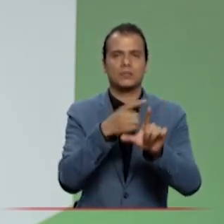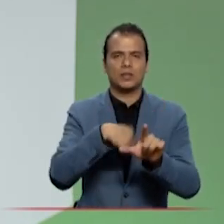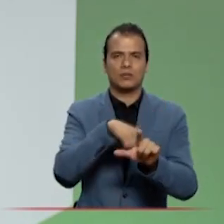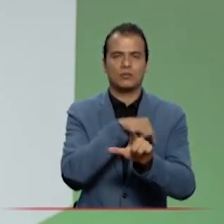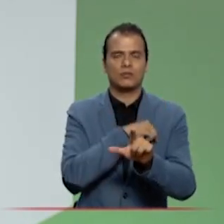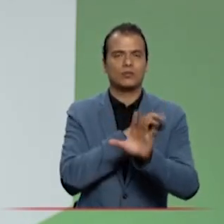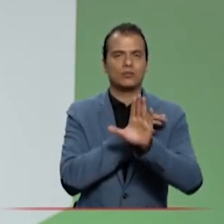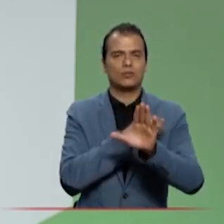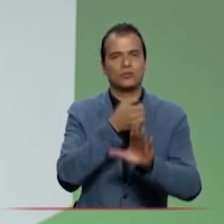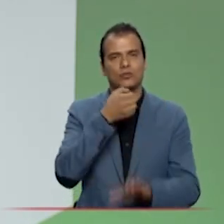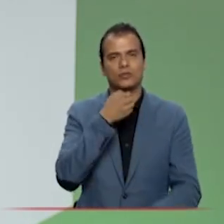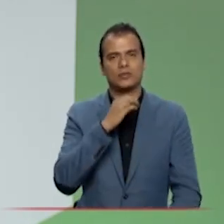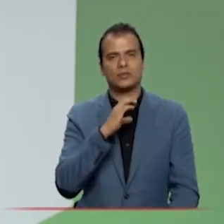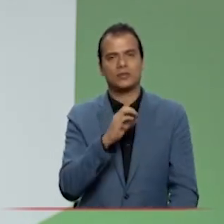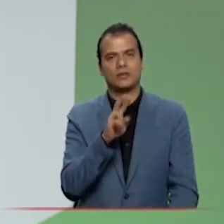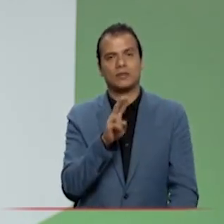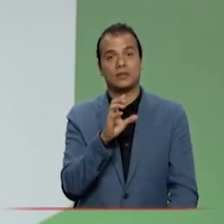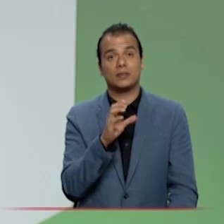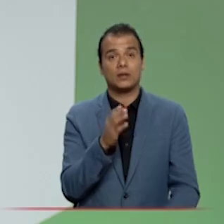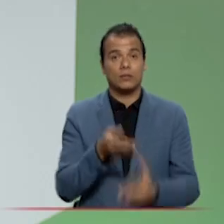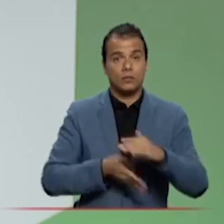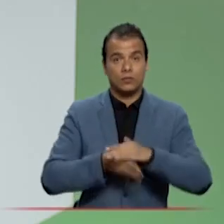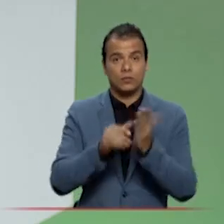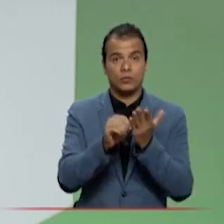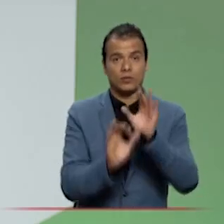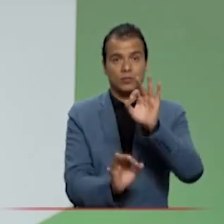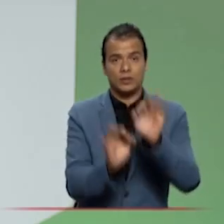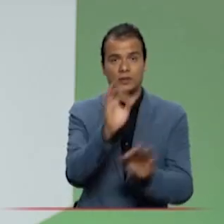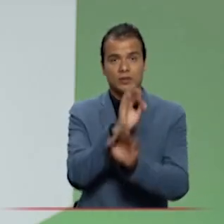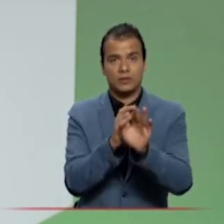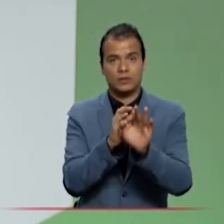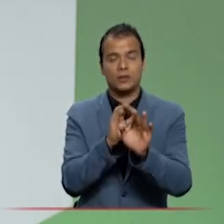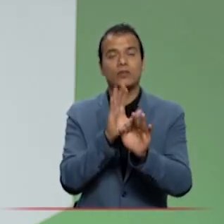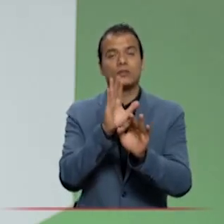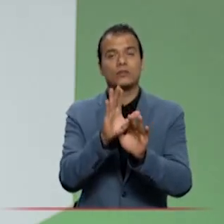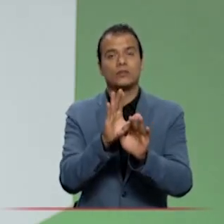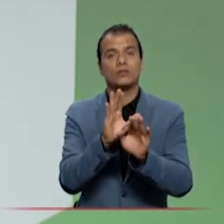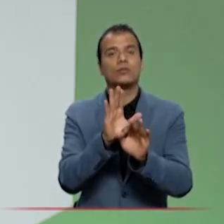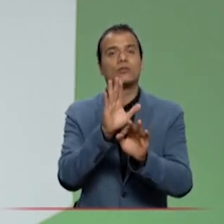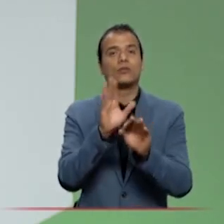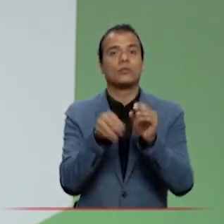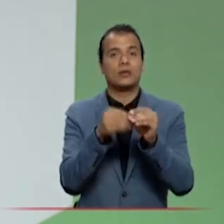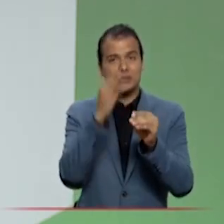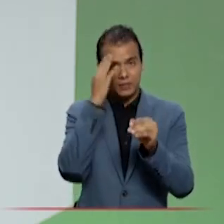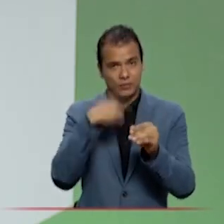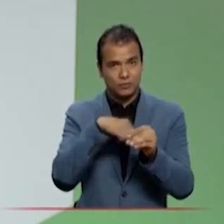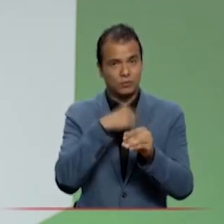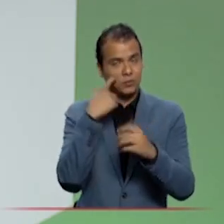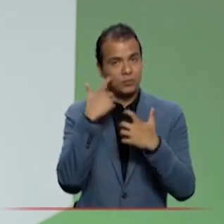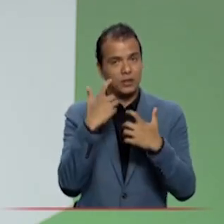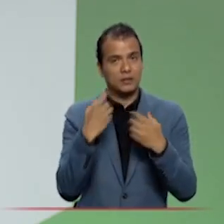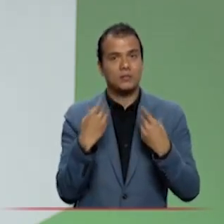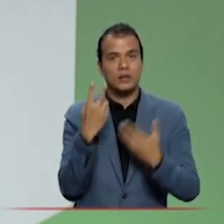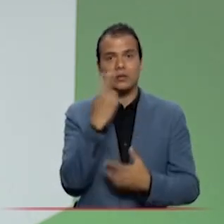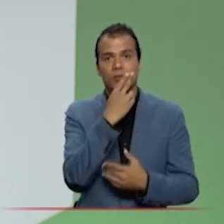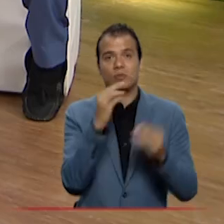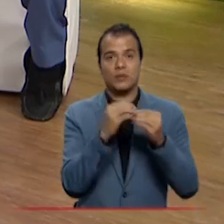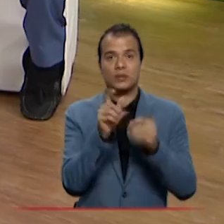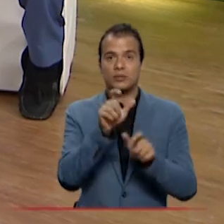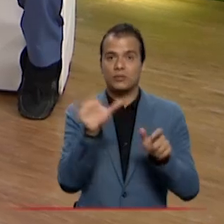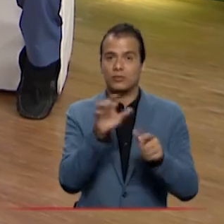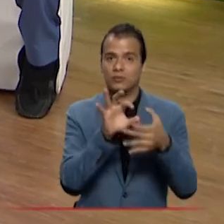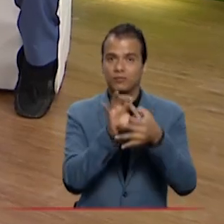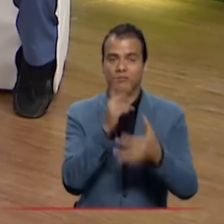informativ cbc sigan en sintonía de telepacífico y Recuerden que en la cbc estamos comprometidos con la vida y ahora más cerca de la gente hasta la